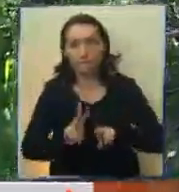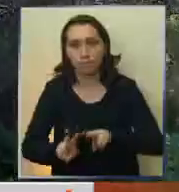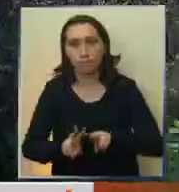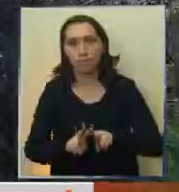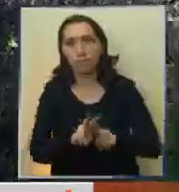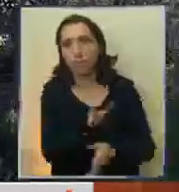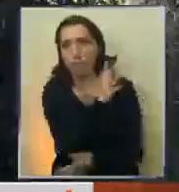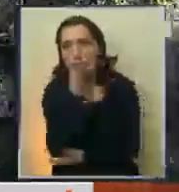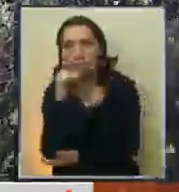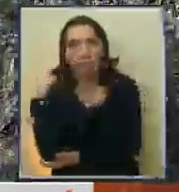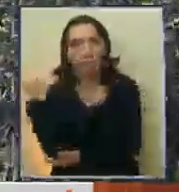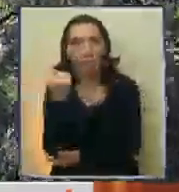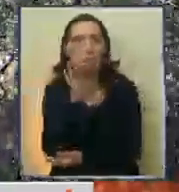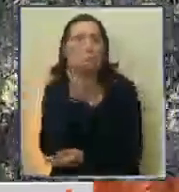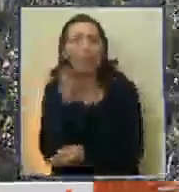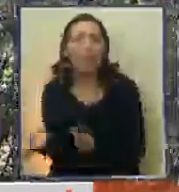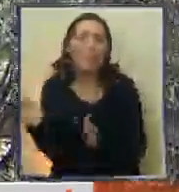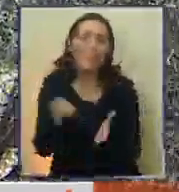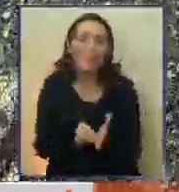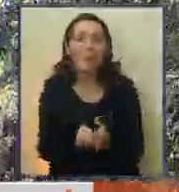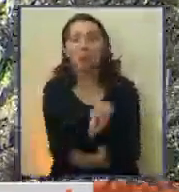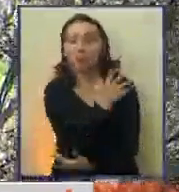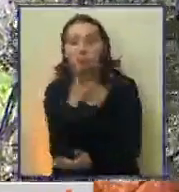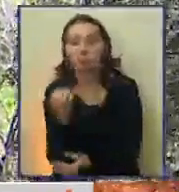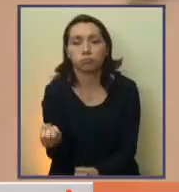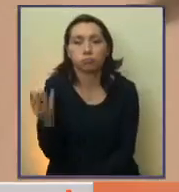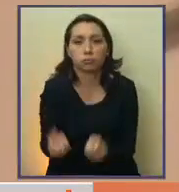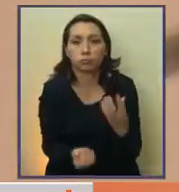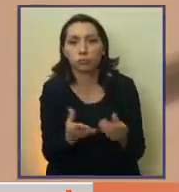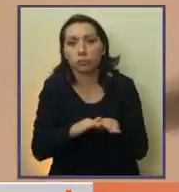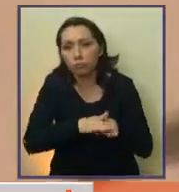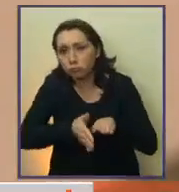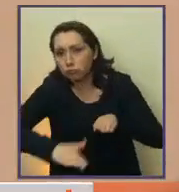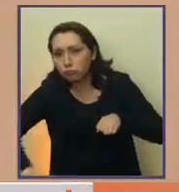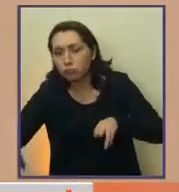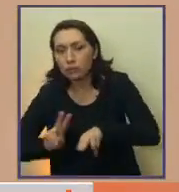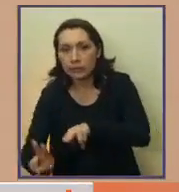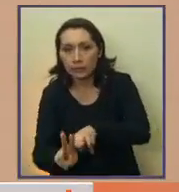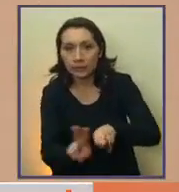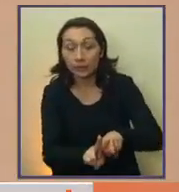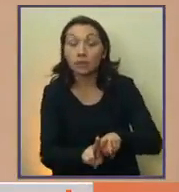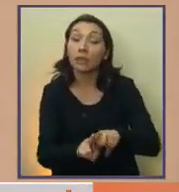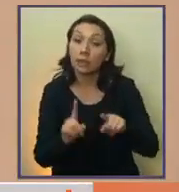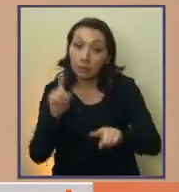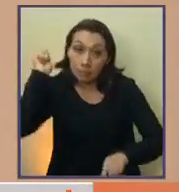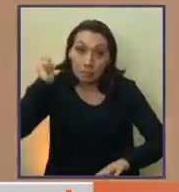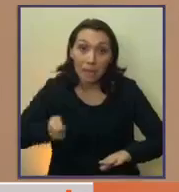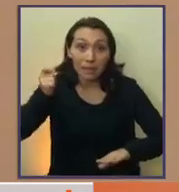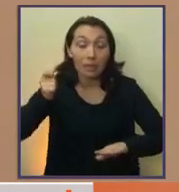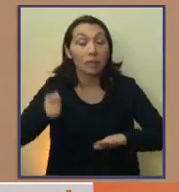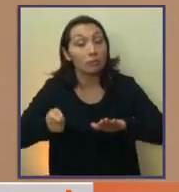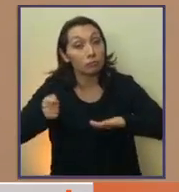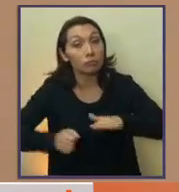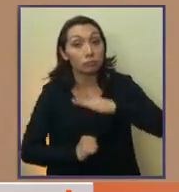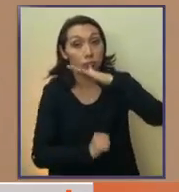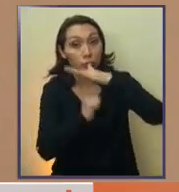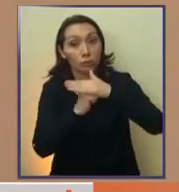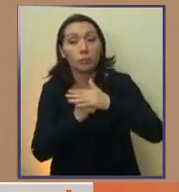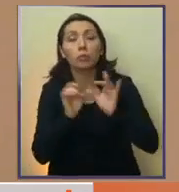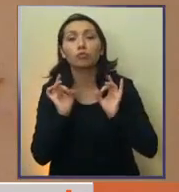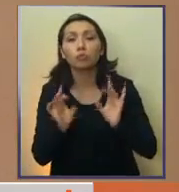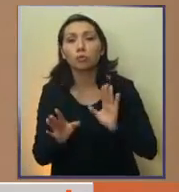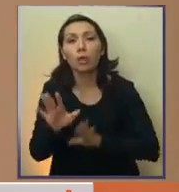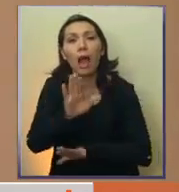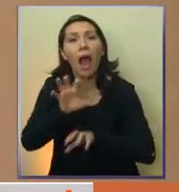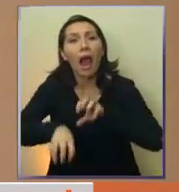ambiental como estación y la estabilización de laderas el dictamen de la corte suprema se pensó en favor de las especies autóctonas que